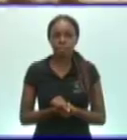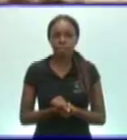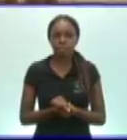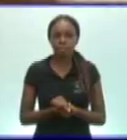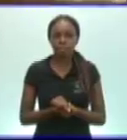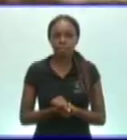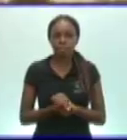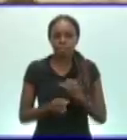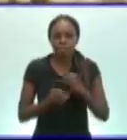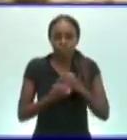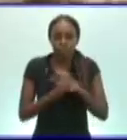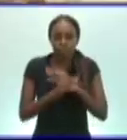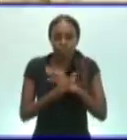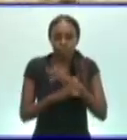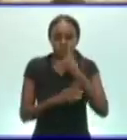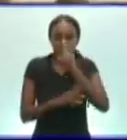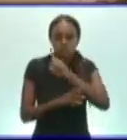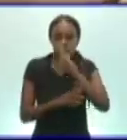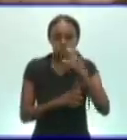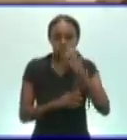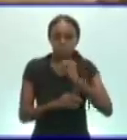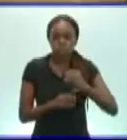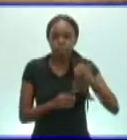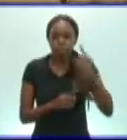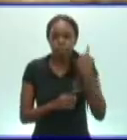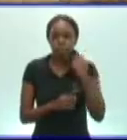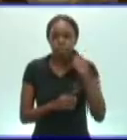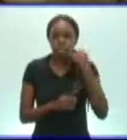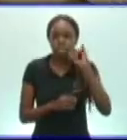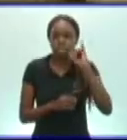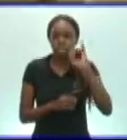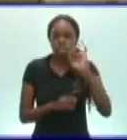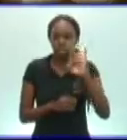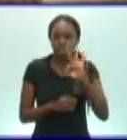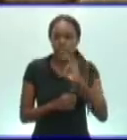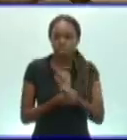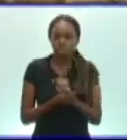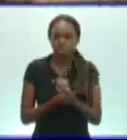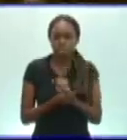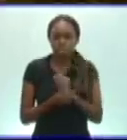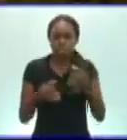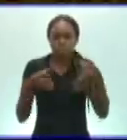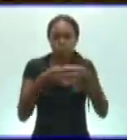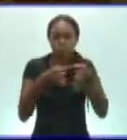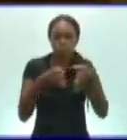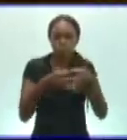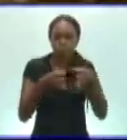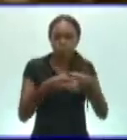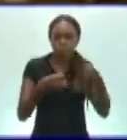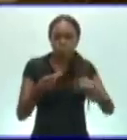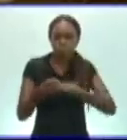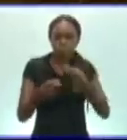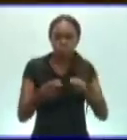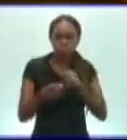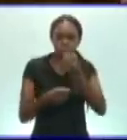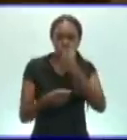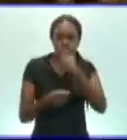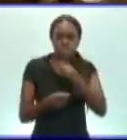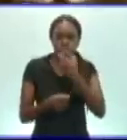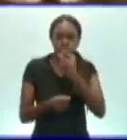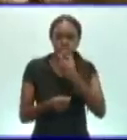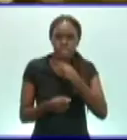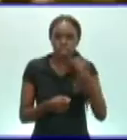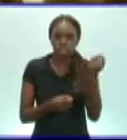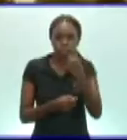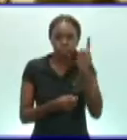En la madrugada del 11 de octubre de 1868, la tropa insurrecta encabezada por Céspedes parte hacia la